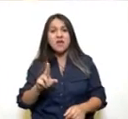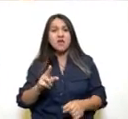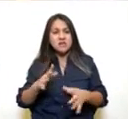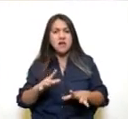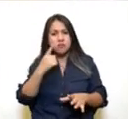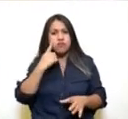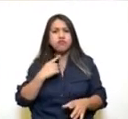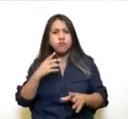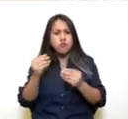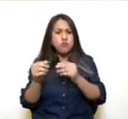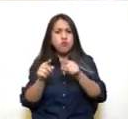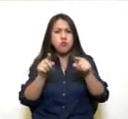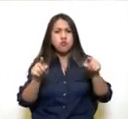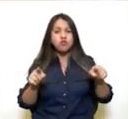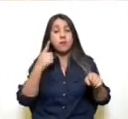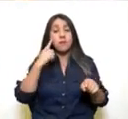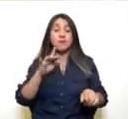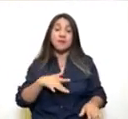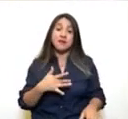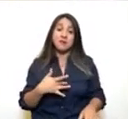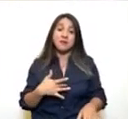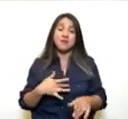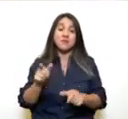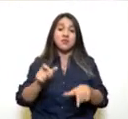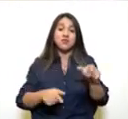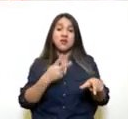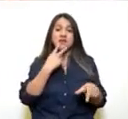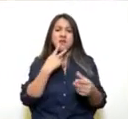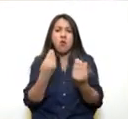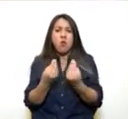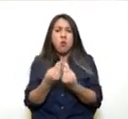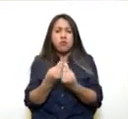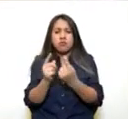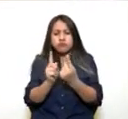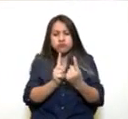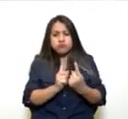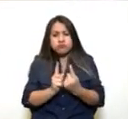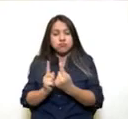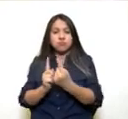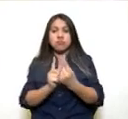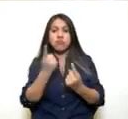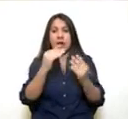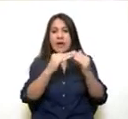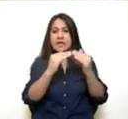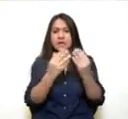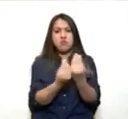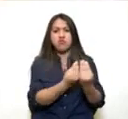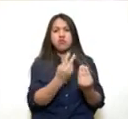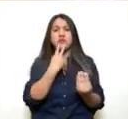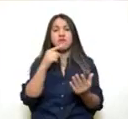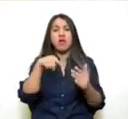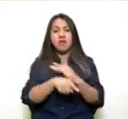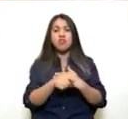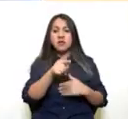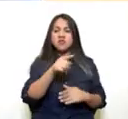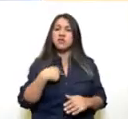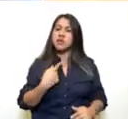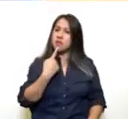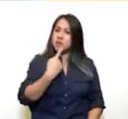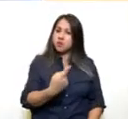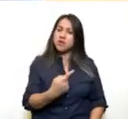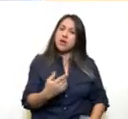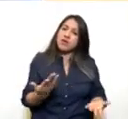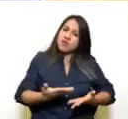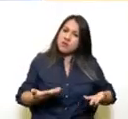pero el hacinamiento que viven los pintan y nos ha sido terrible pero lo que eso quería preguntar